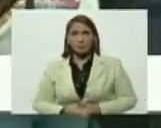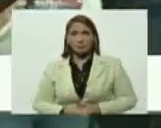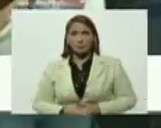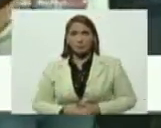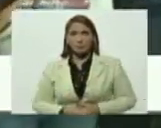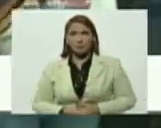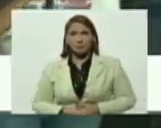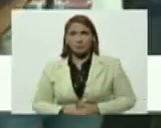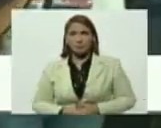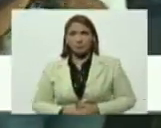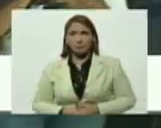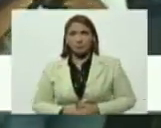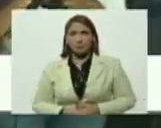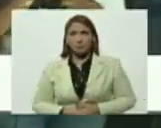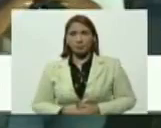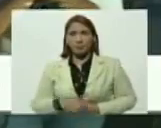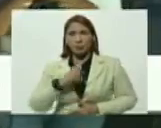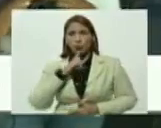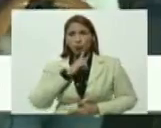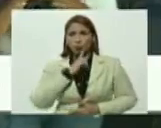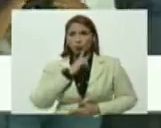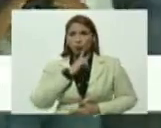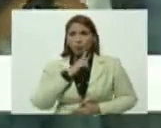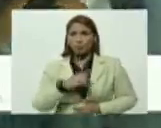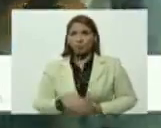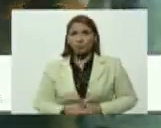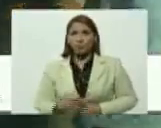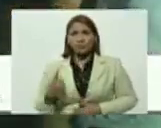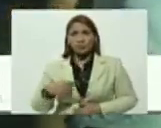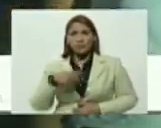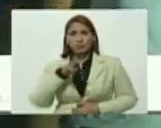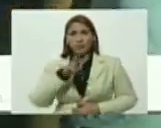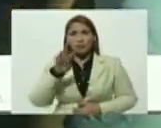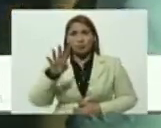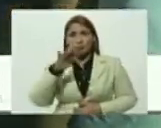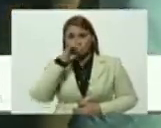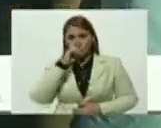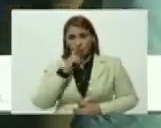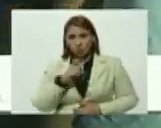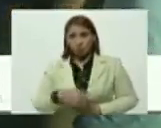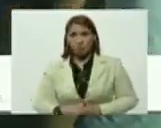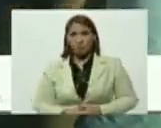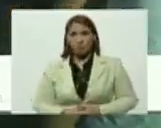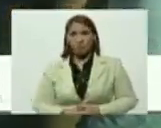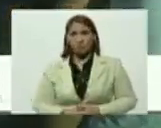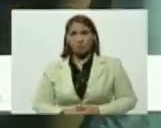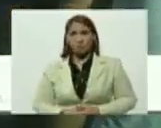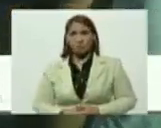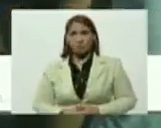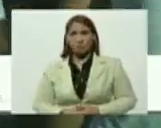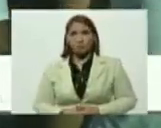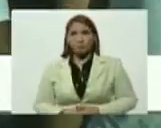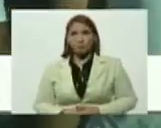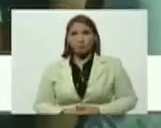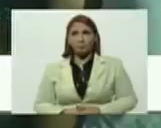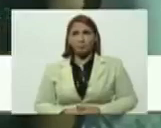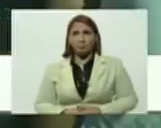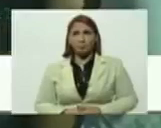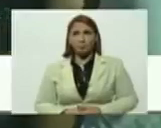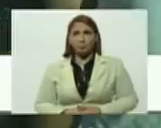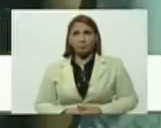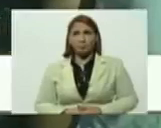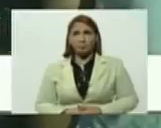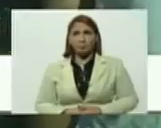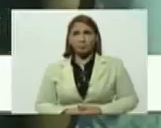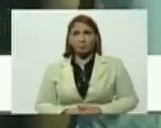Buenas noches, presidente. Mi nombre es Melis Marín, tengo 24 años de edad y soy madre. Aquí